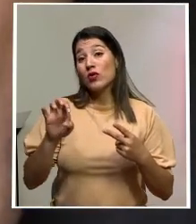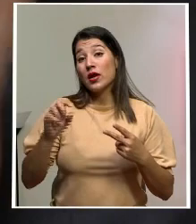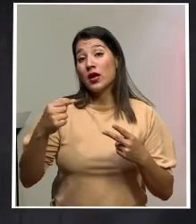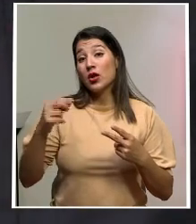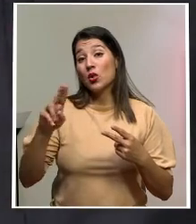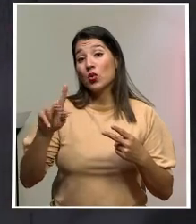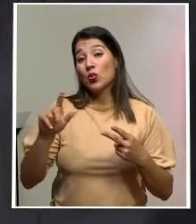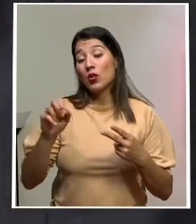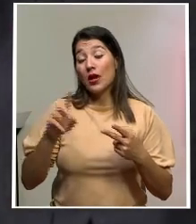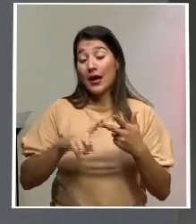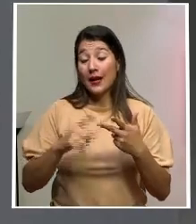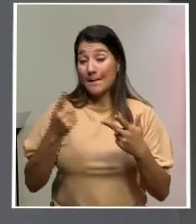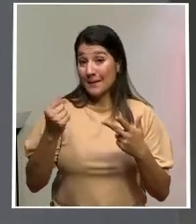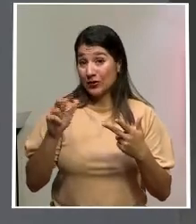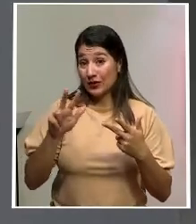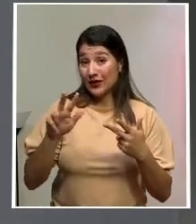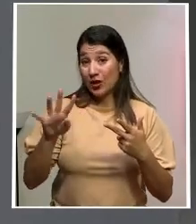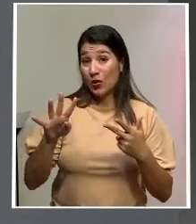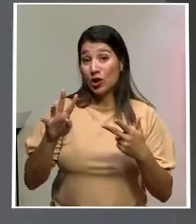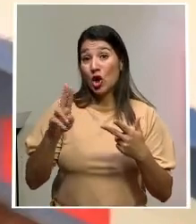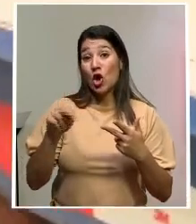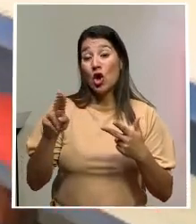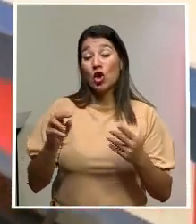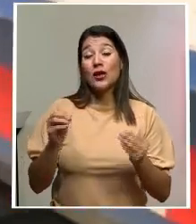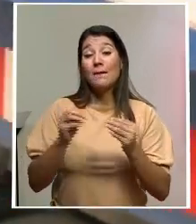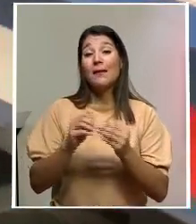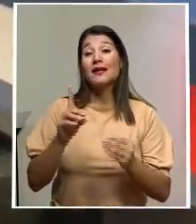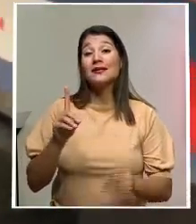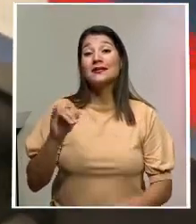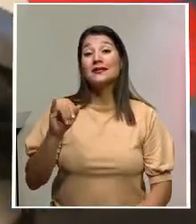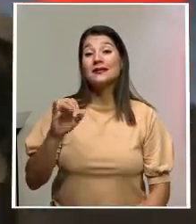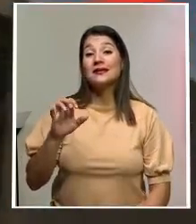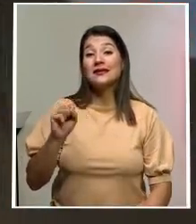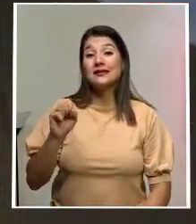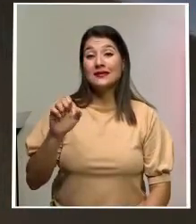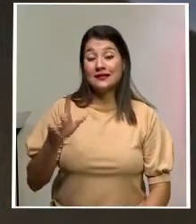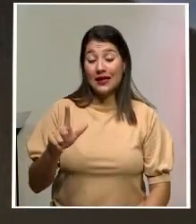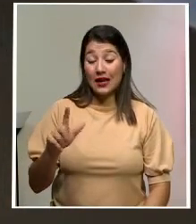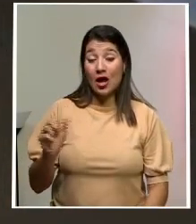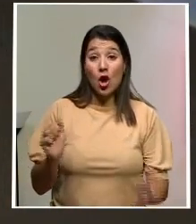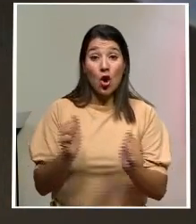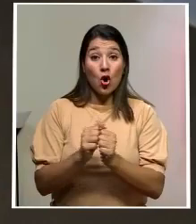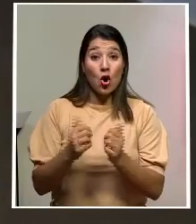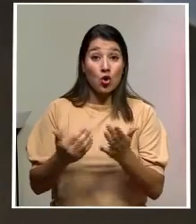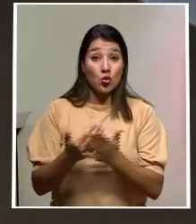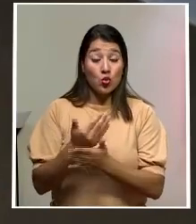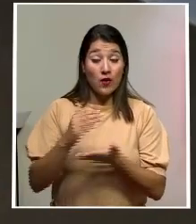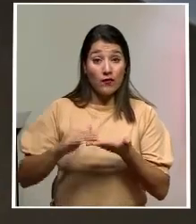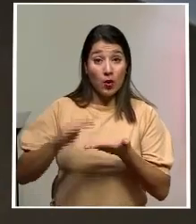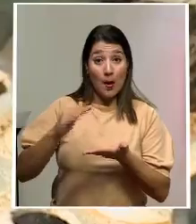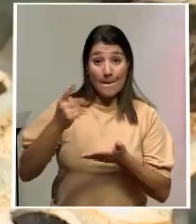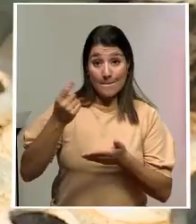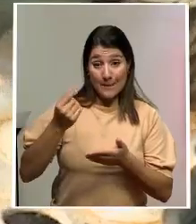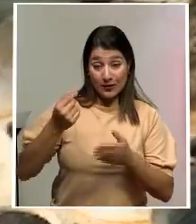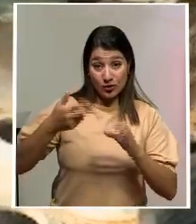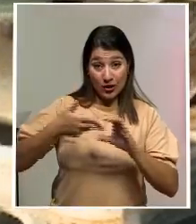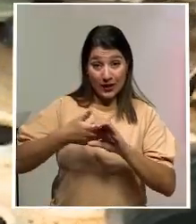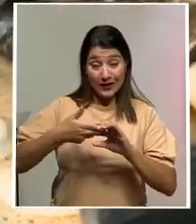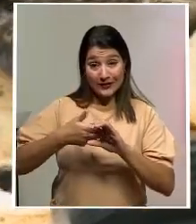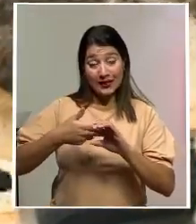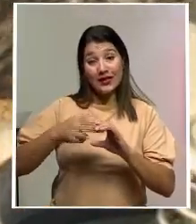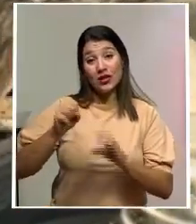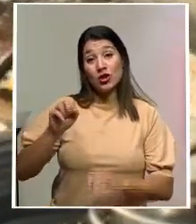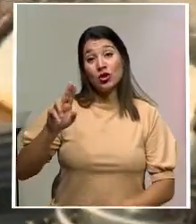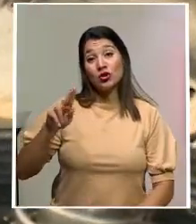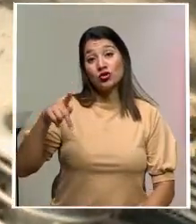y 34 colones adicionales en el diésel. De esta forma, con el nuevo incremento en el litro de la gasolina super, llegaría a la